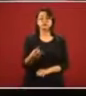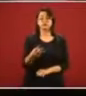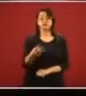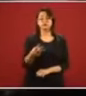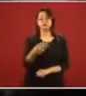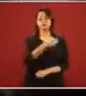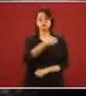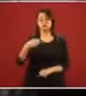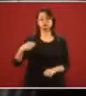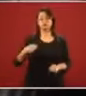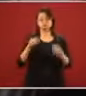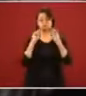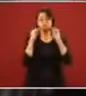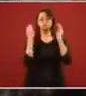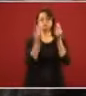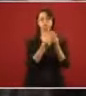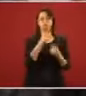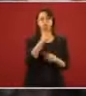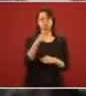Guanajuato